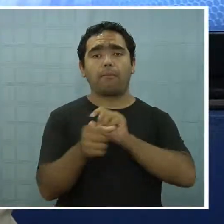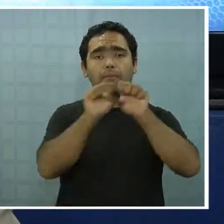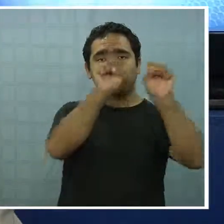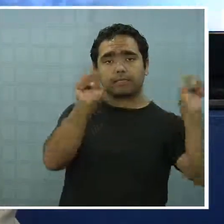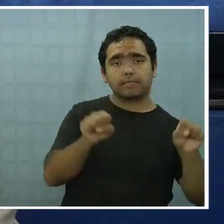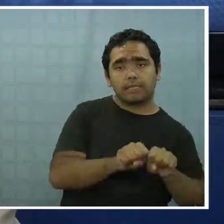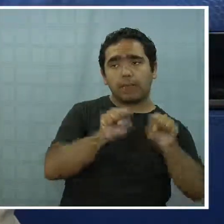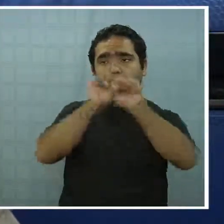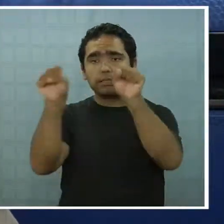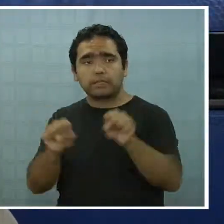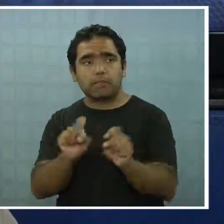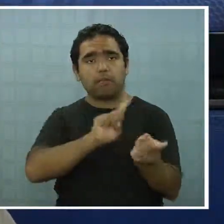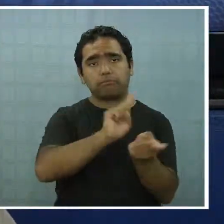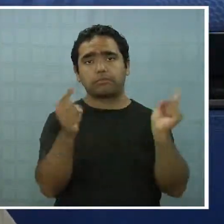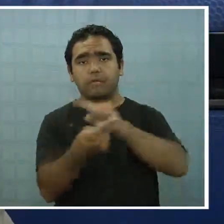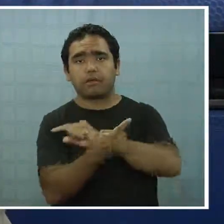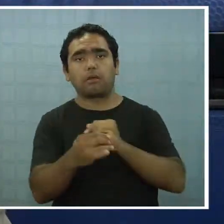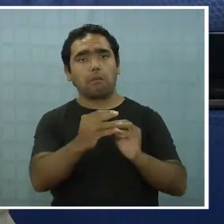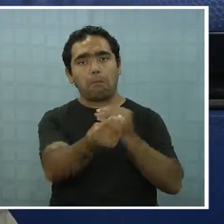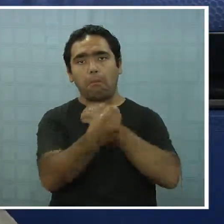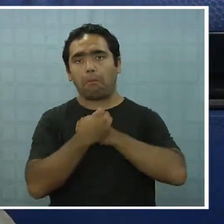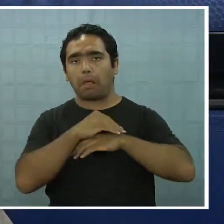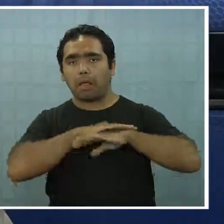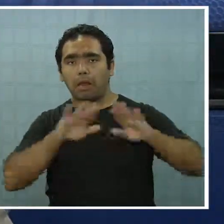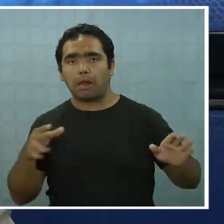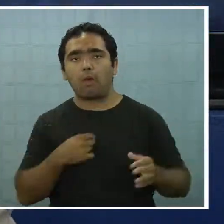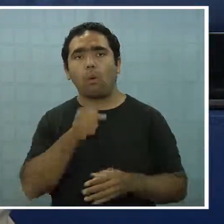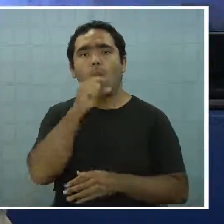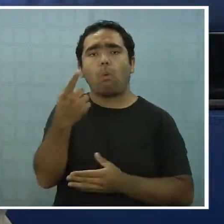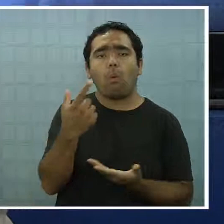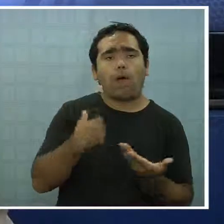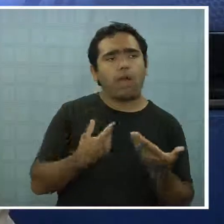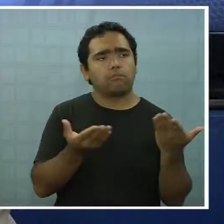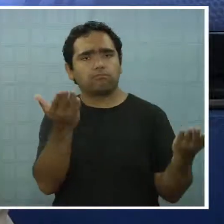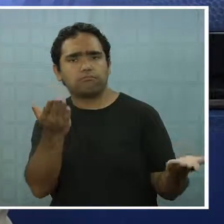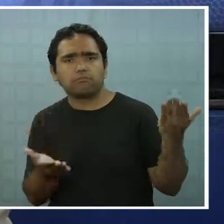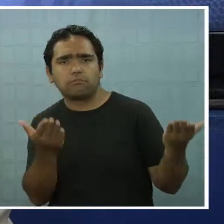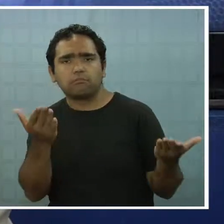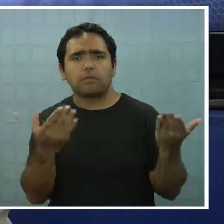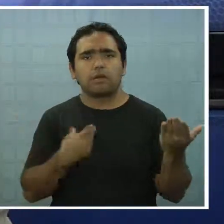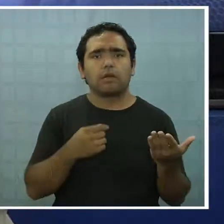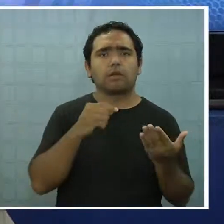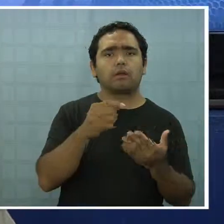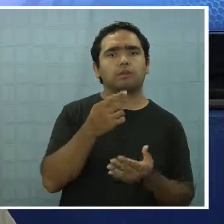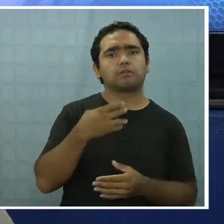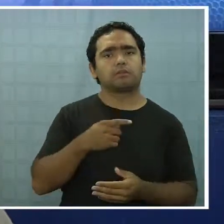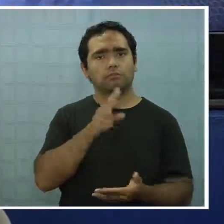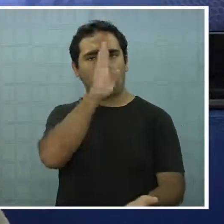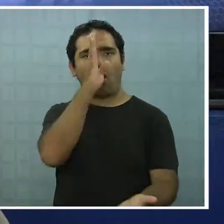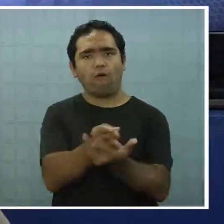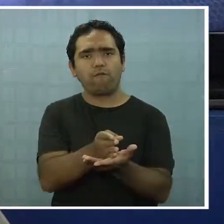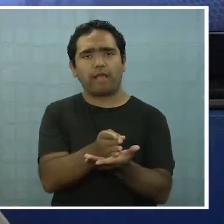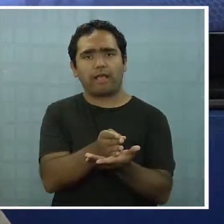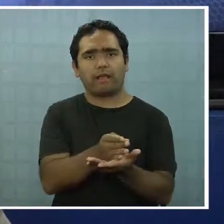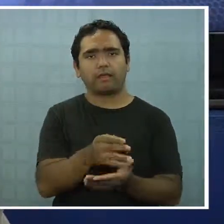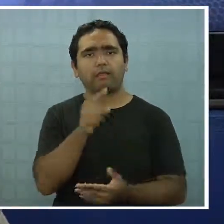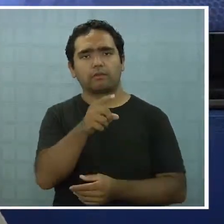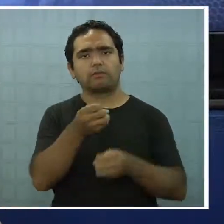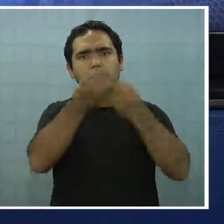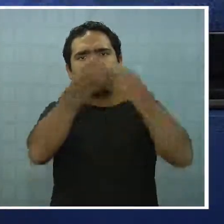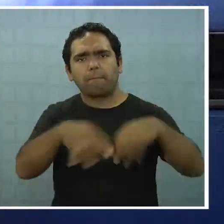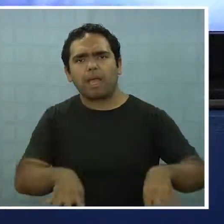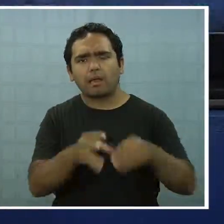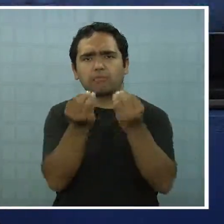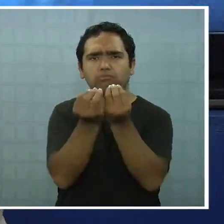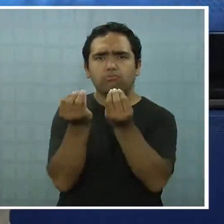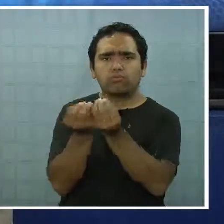sin que se les informara, digamos, de los beneficios, de ventaja de uno y otro, sino que prácticamente fueron obligados, sino que además perdieron mucho. Muchos de